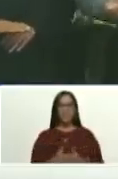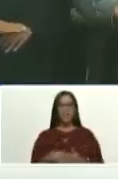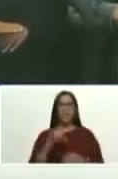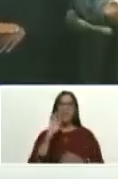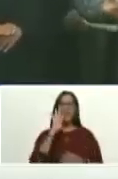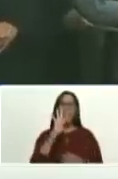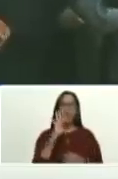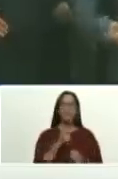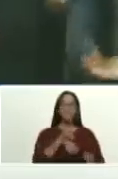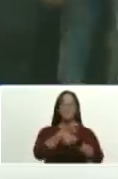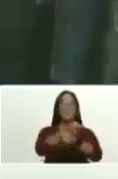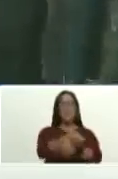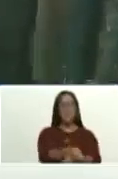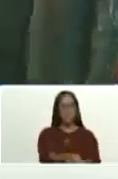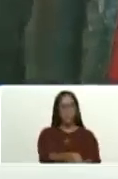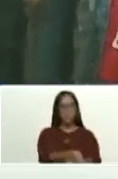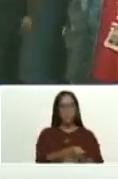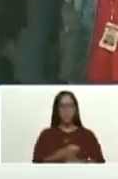cuarta graduación